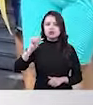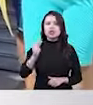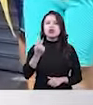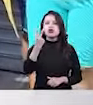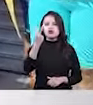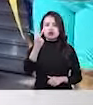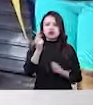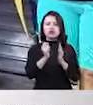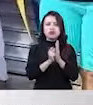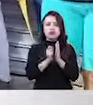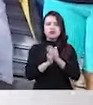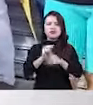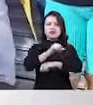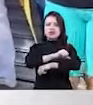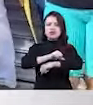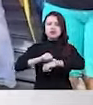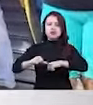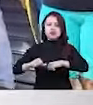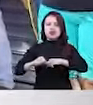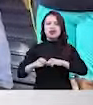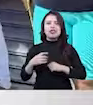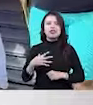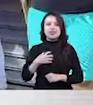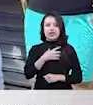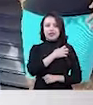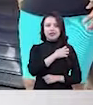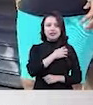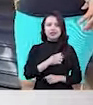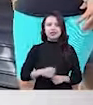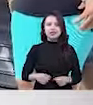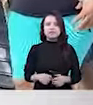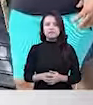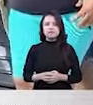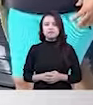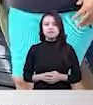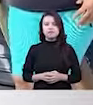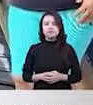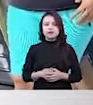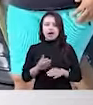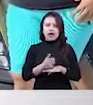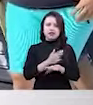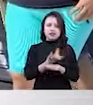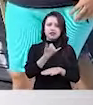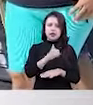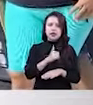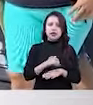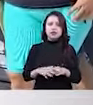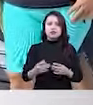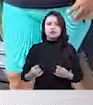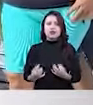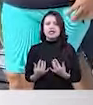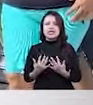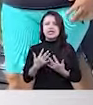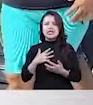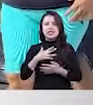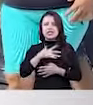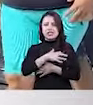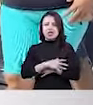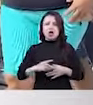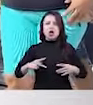un cáncer de seno y un cáncer en el mediastino posterior, con metástasis en los huesos y